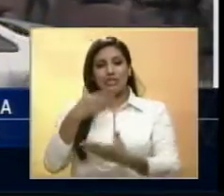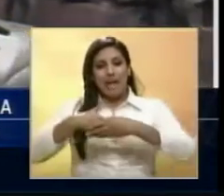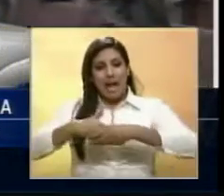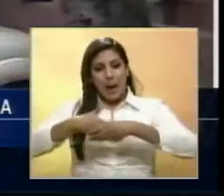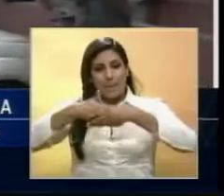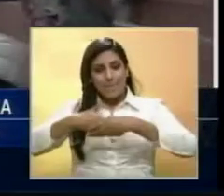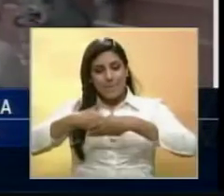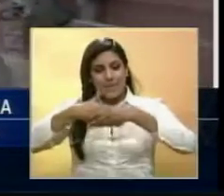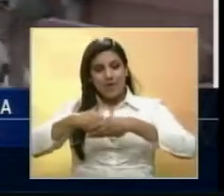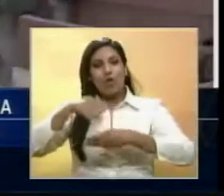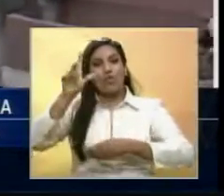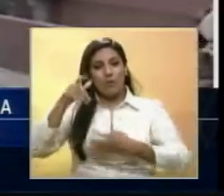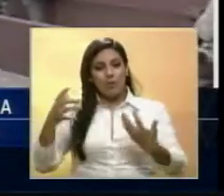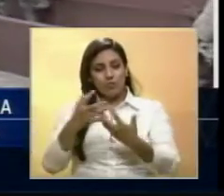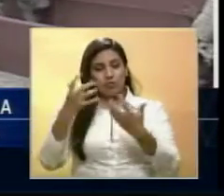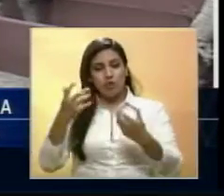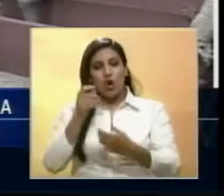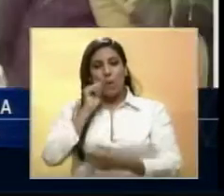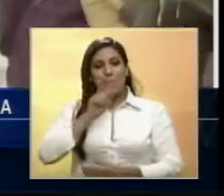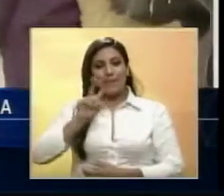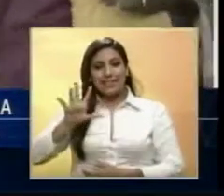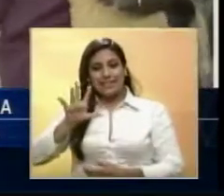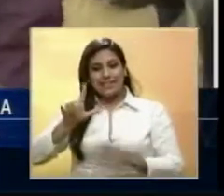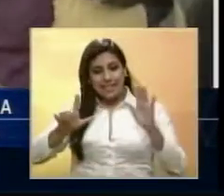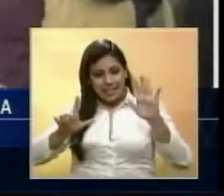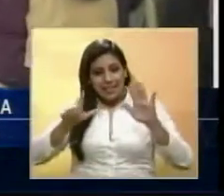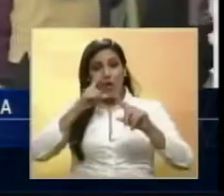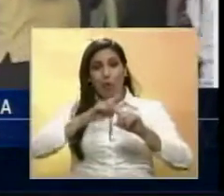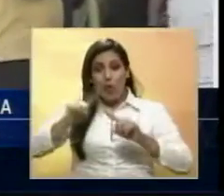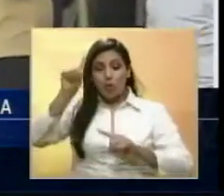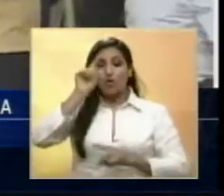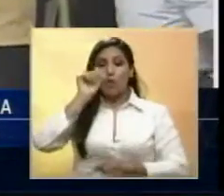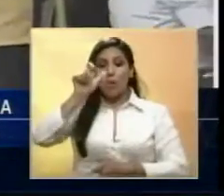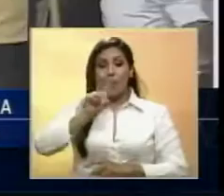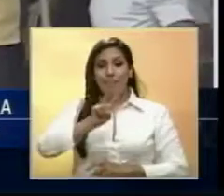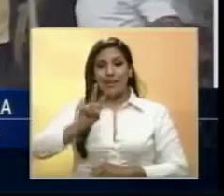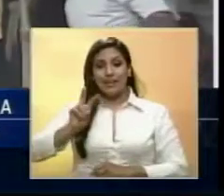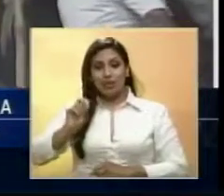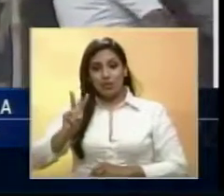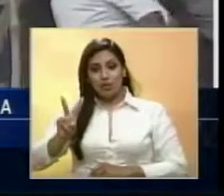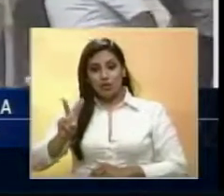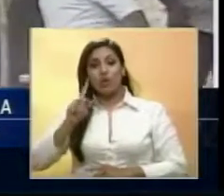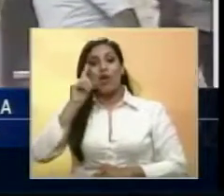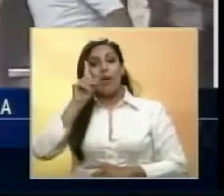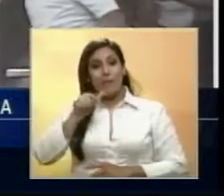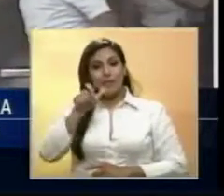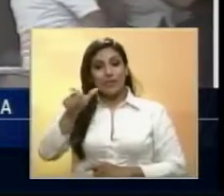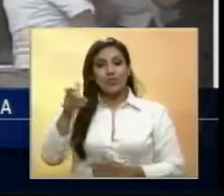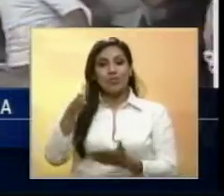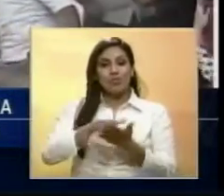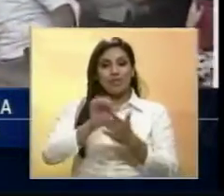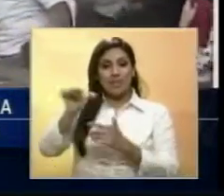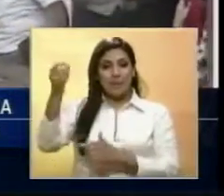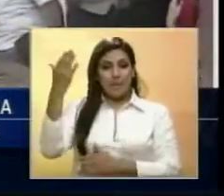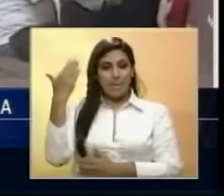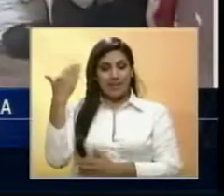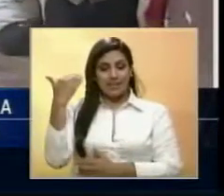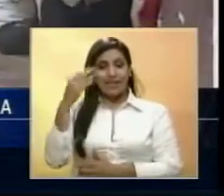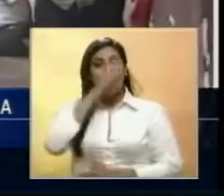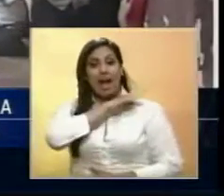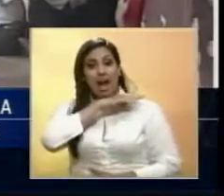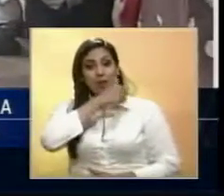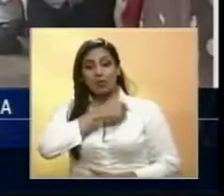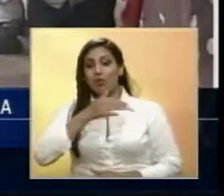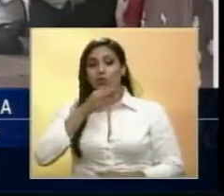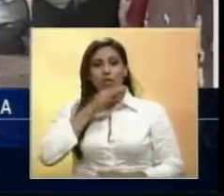amigos, José Gregorio Mercado Montiel, de 27, y Jairo Herrero, de 22, quienes murieron la semana pasada.